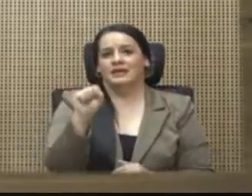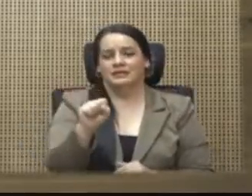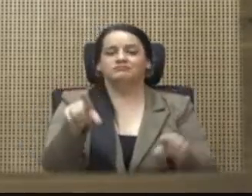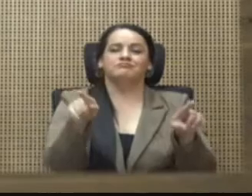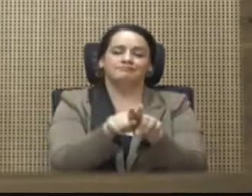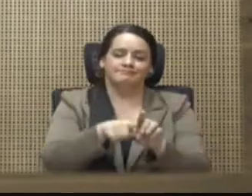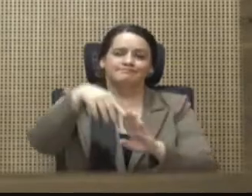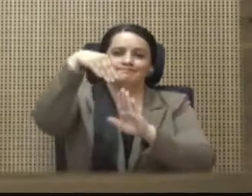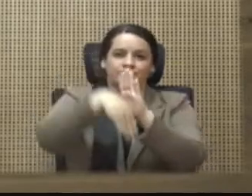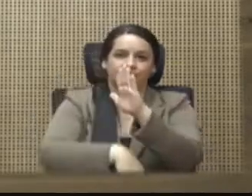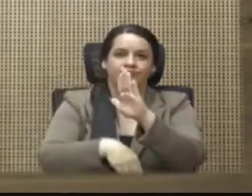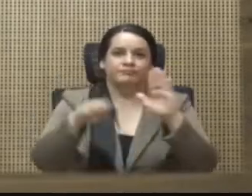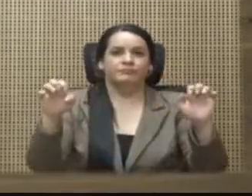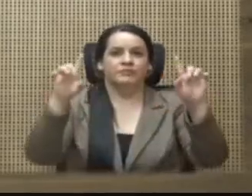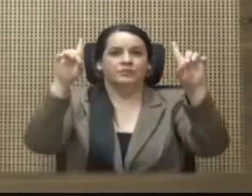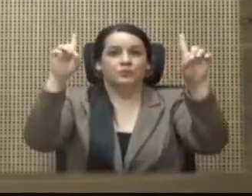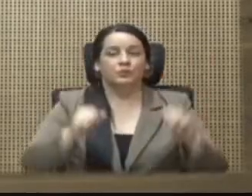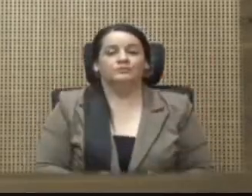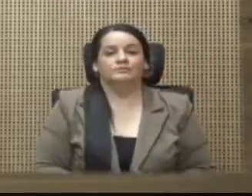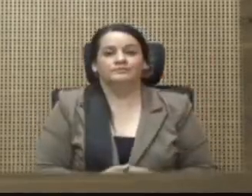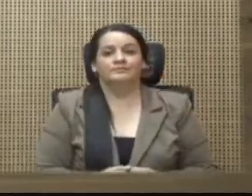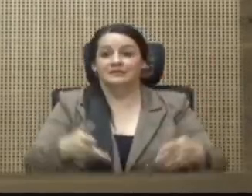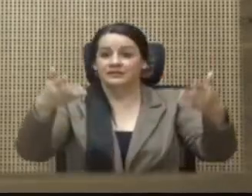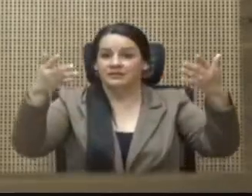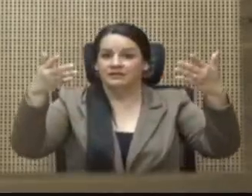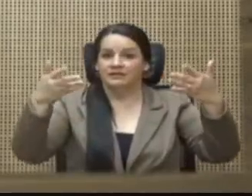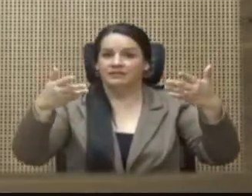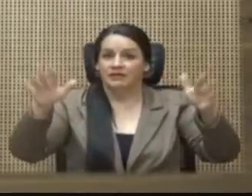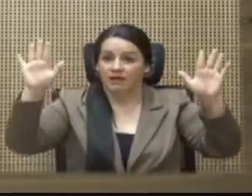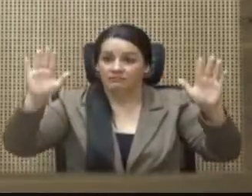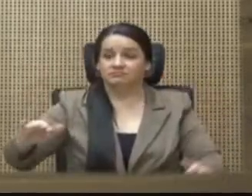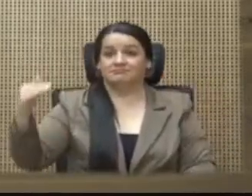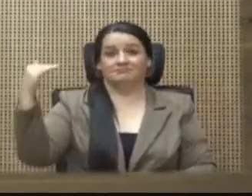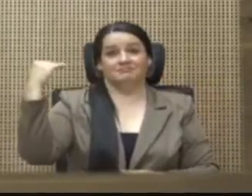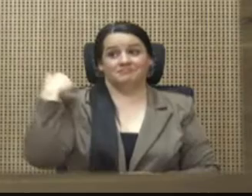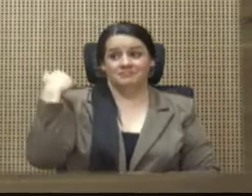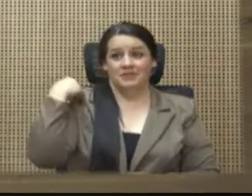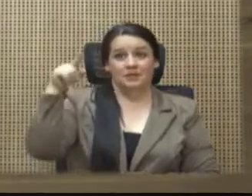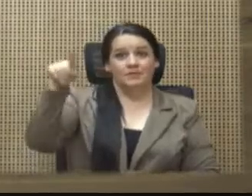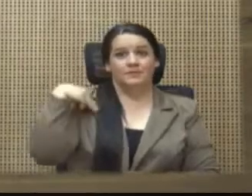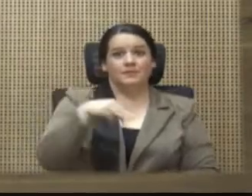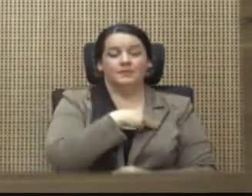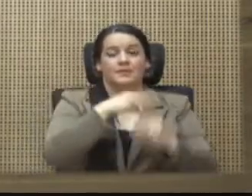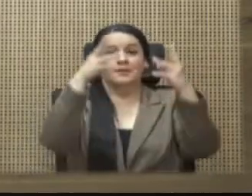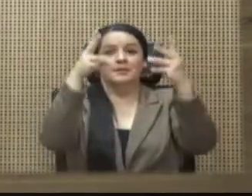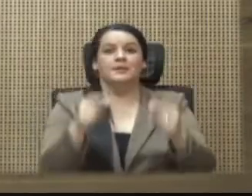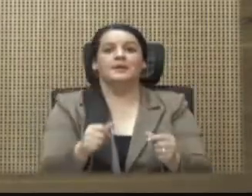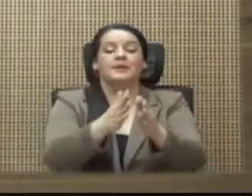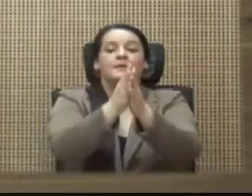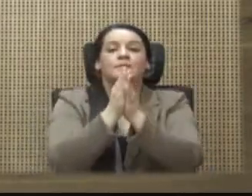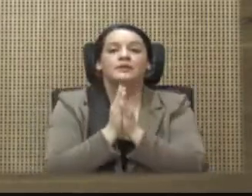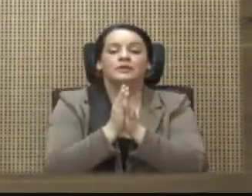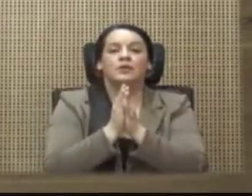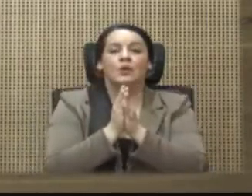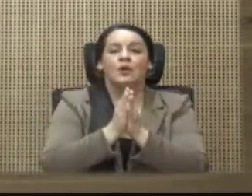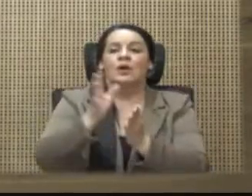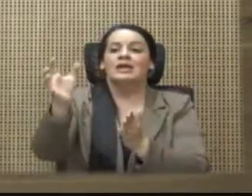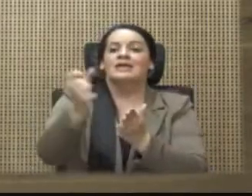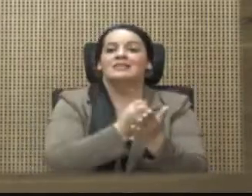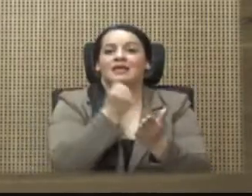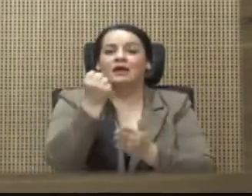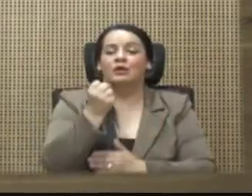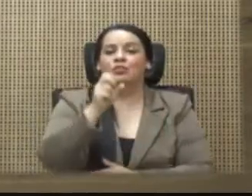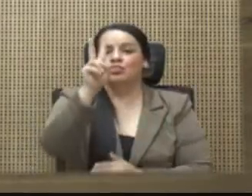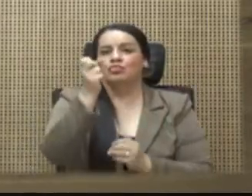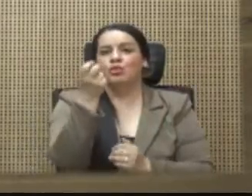ya fuimos advertidos que el Ministerio de Hacienda pidió quitar 12 mil millones más a la educación.